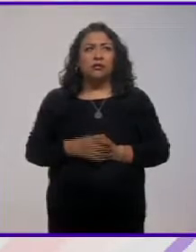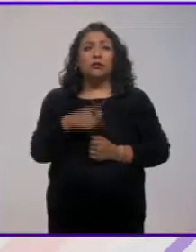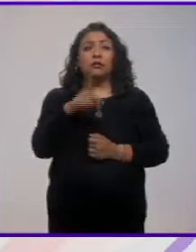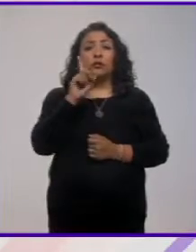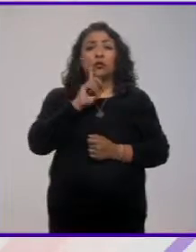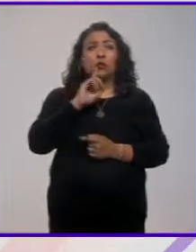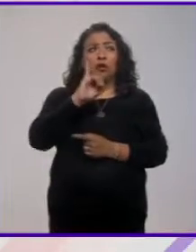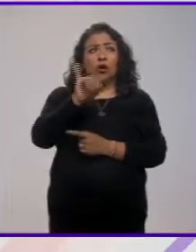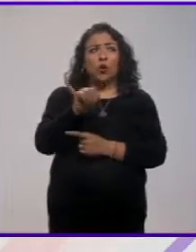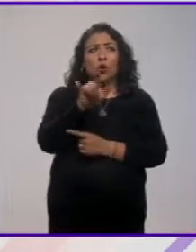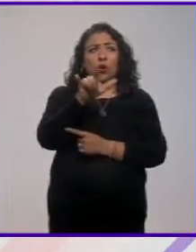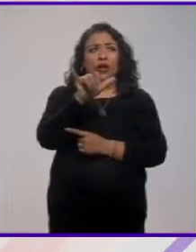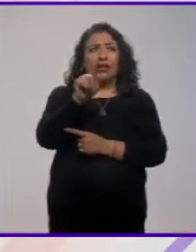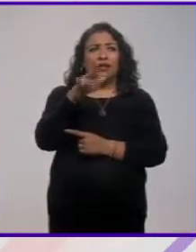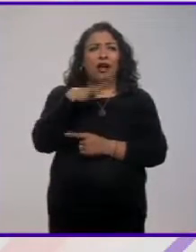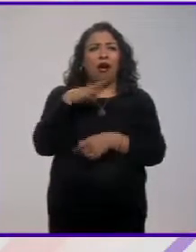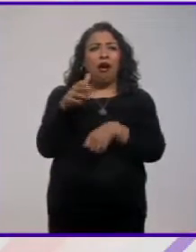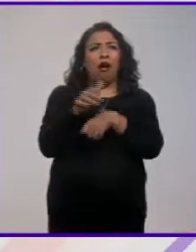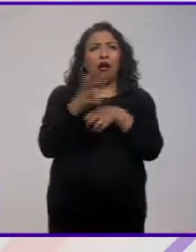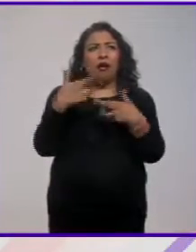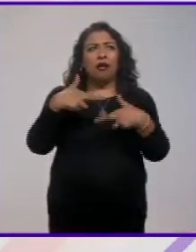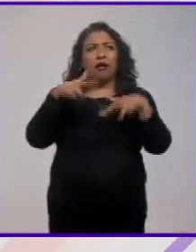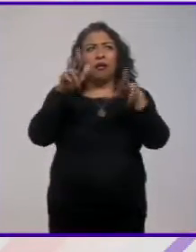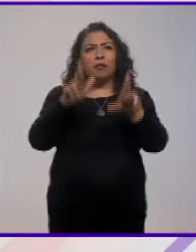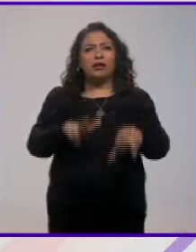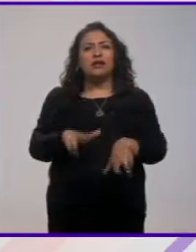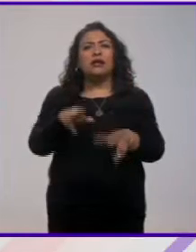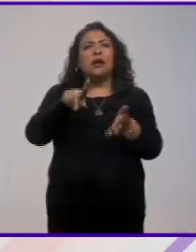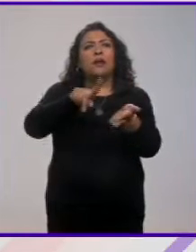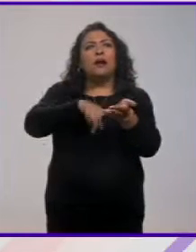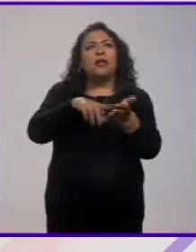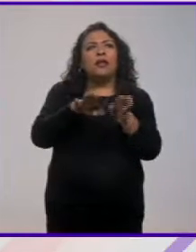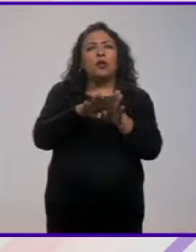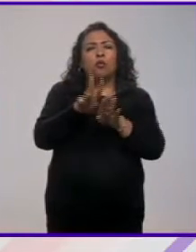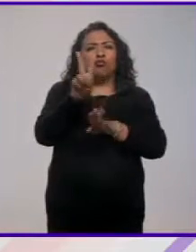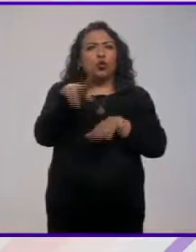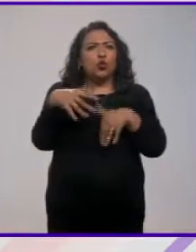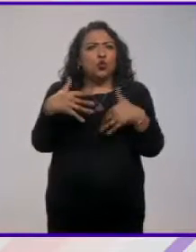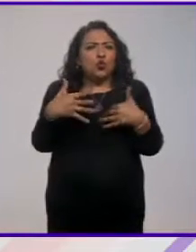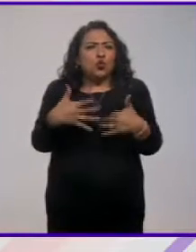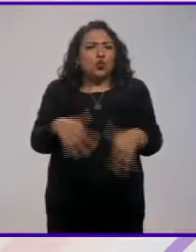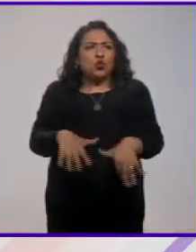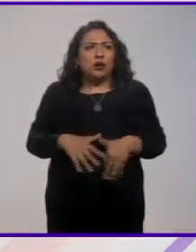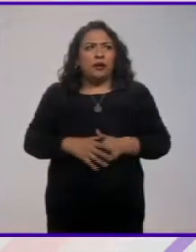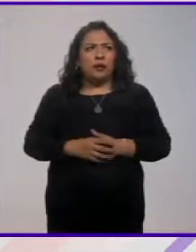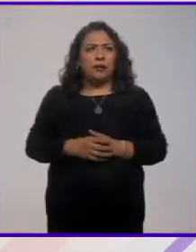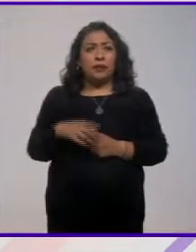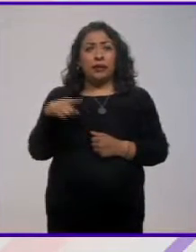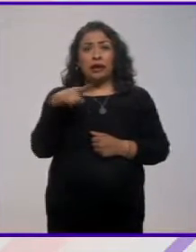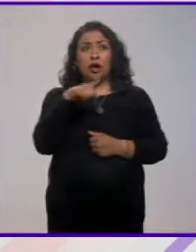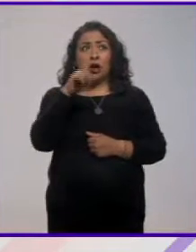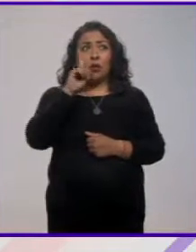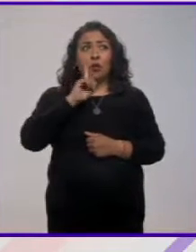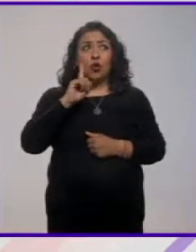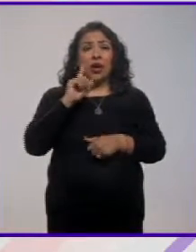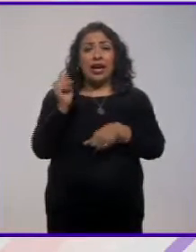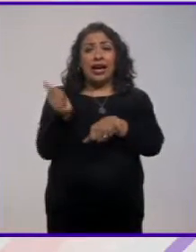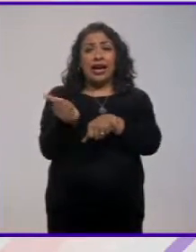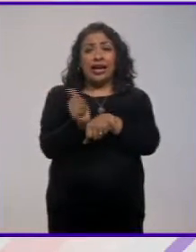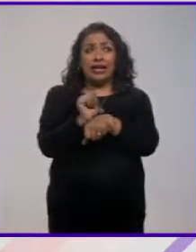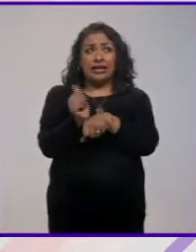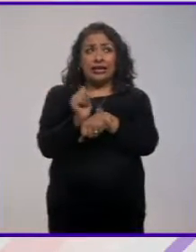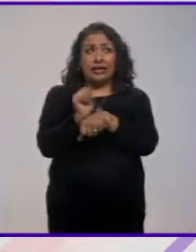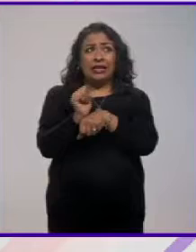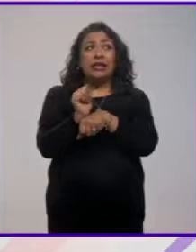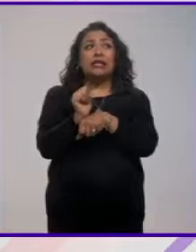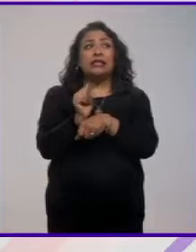Julieta, junto con otras actrices, representaba un modelo ejemplar. Ella era la actriz que